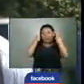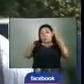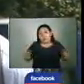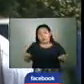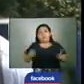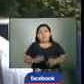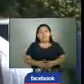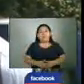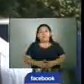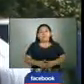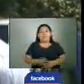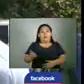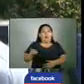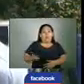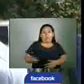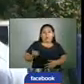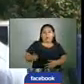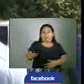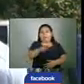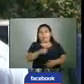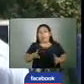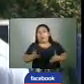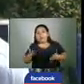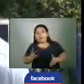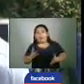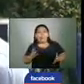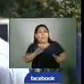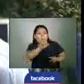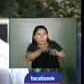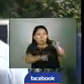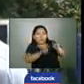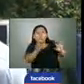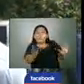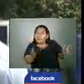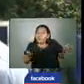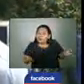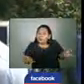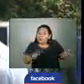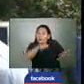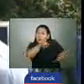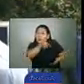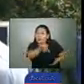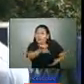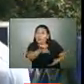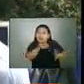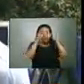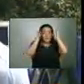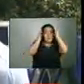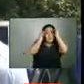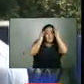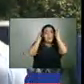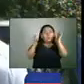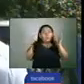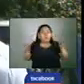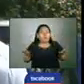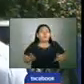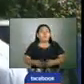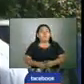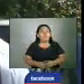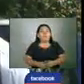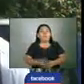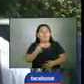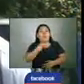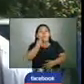hay muchos estudiantes que se han dado a la tarea de investigar el porqué y aún así se muestran preocupados por esta situación, en donde